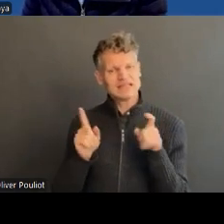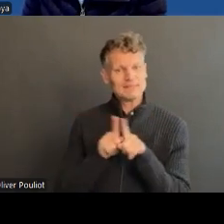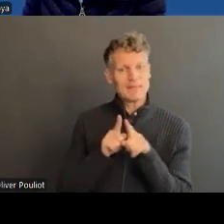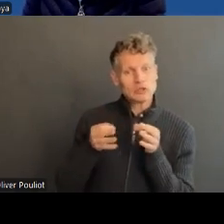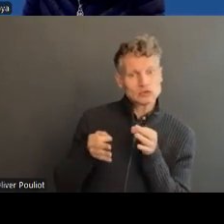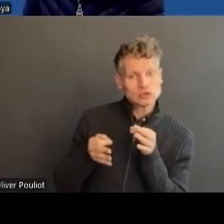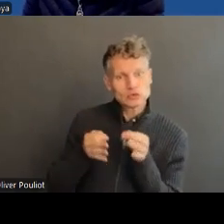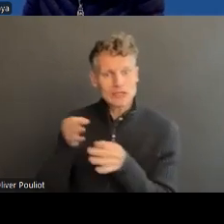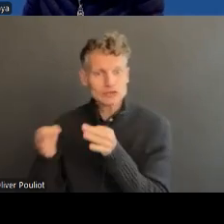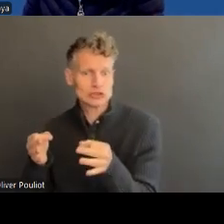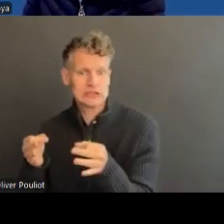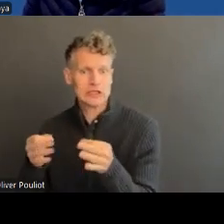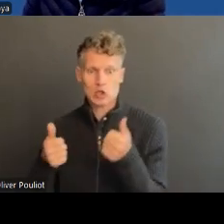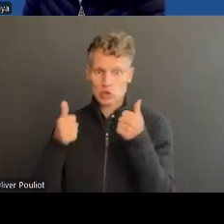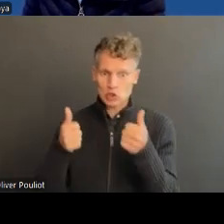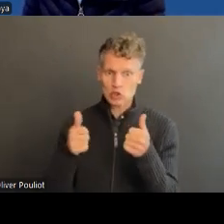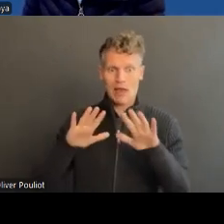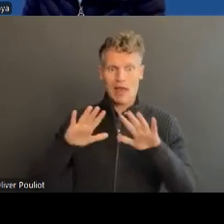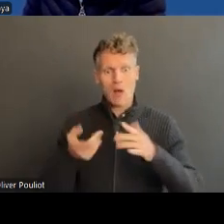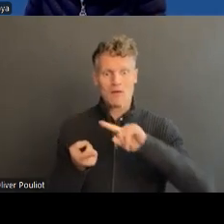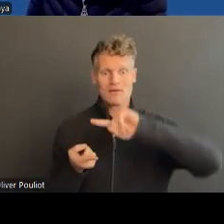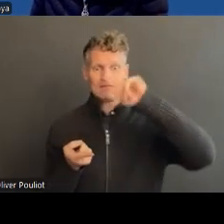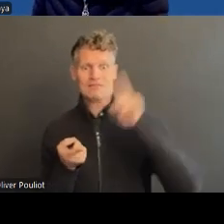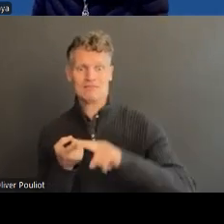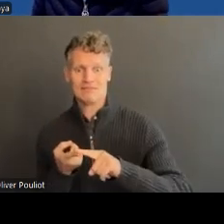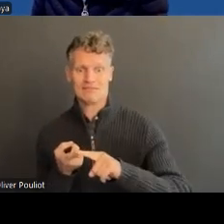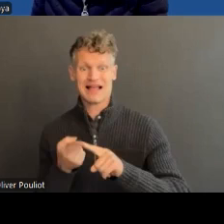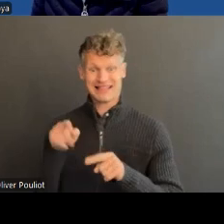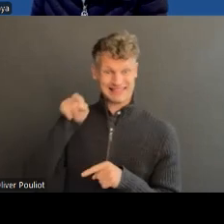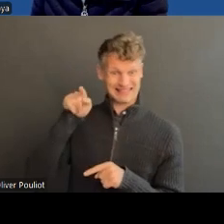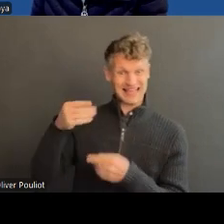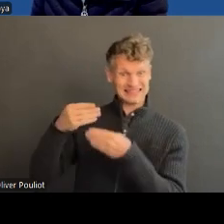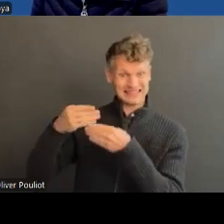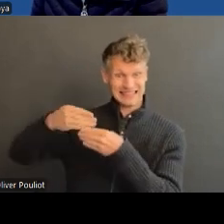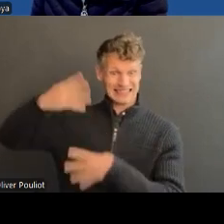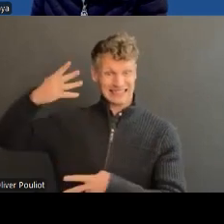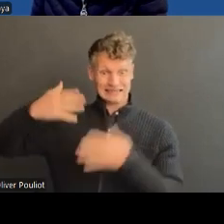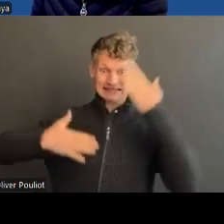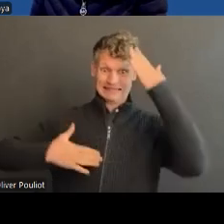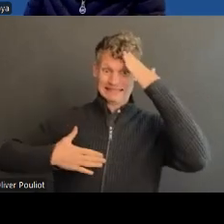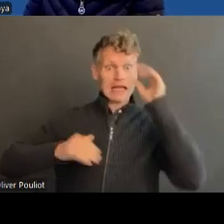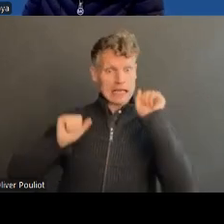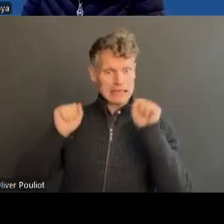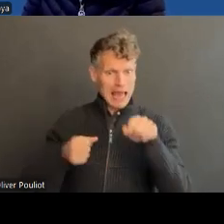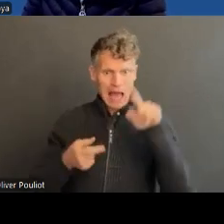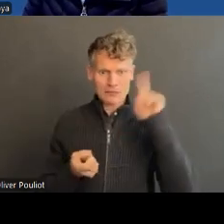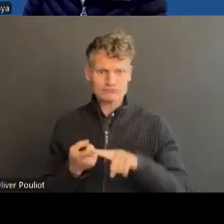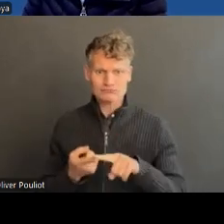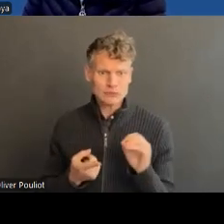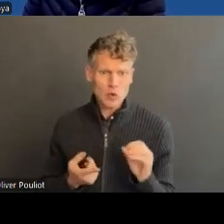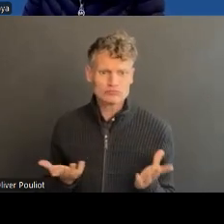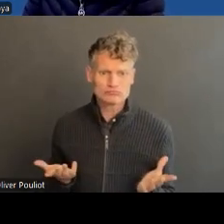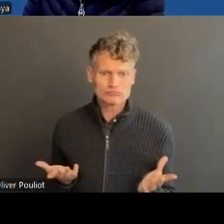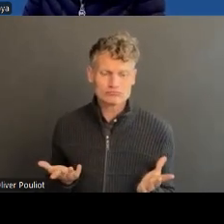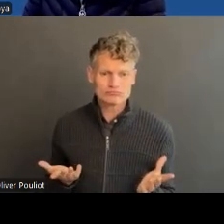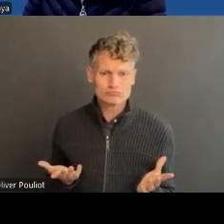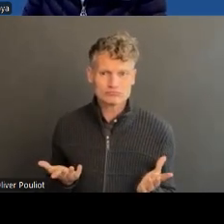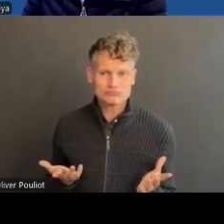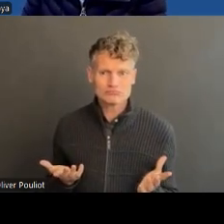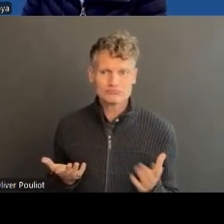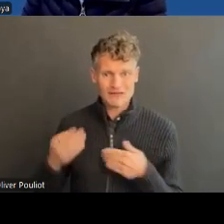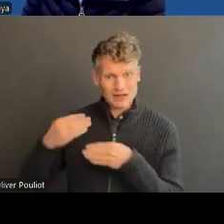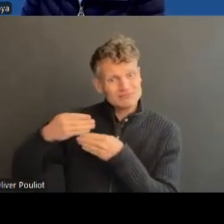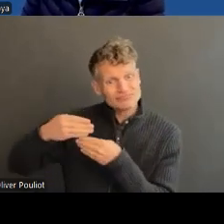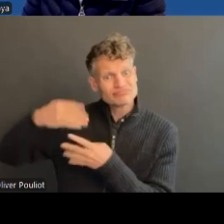los objetivos. Además, es viable técnicamente y científicamente. Contamos con una